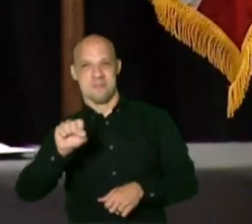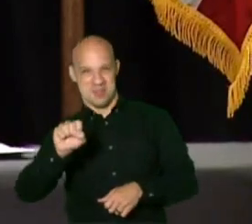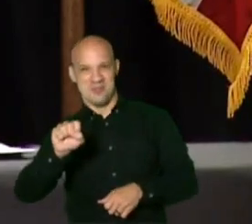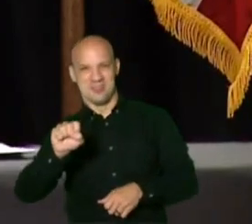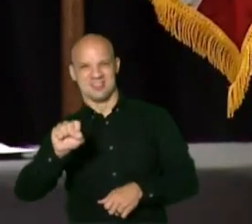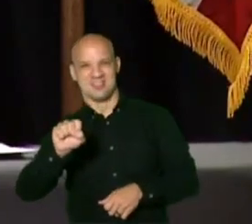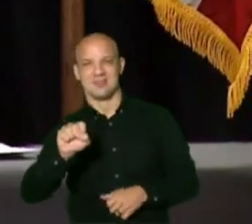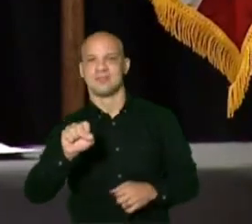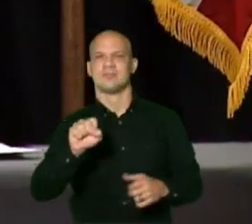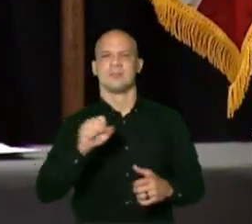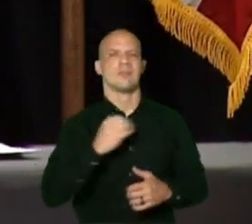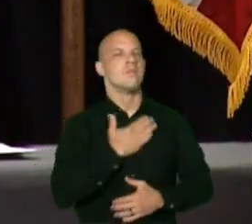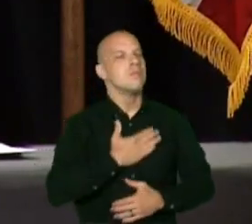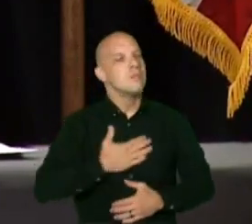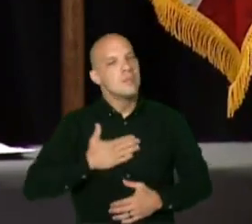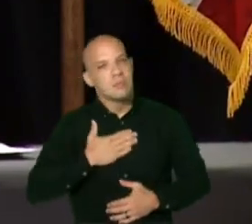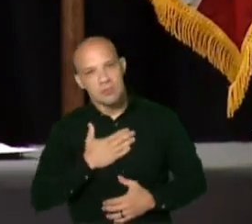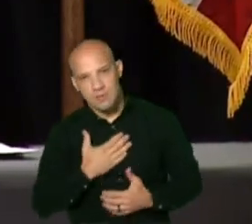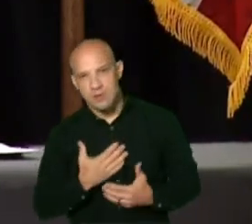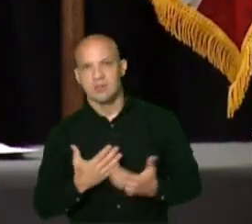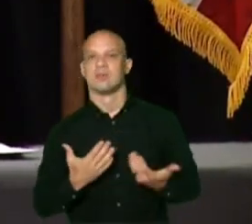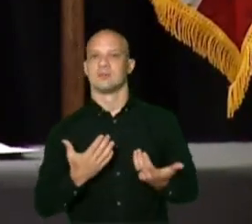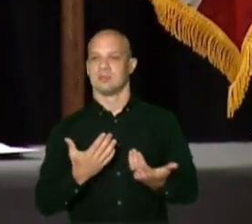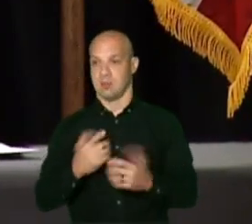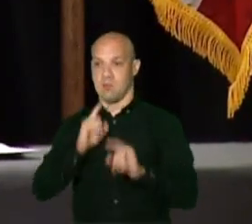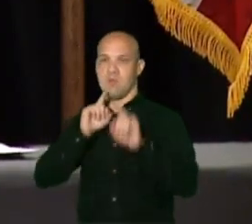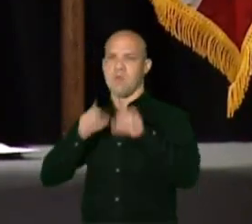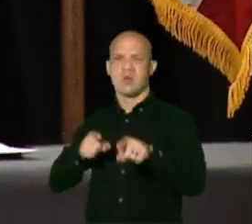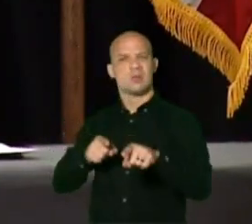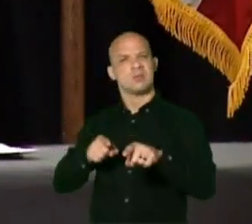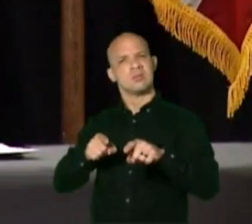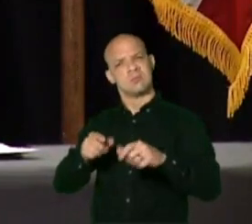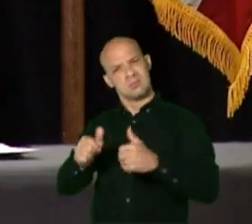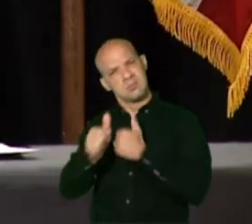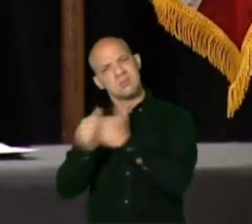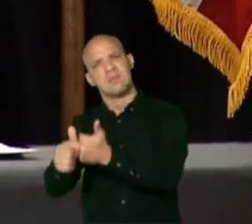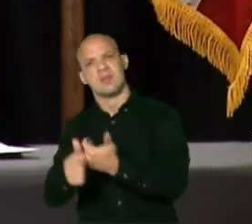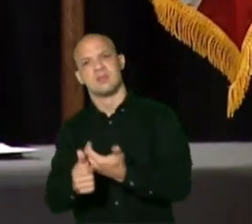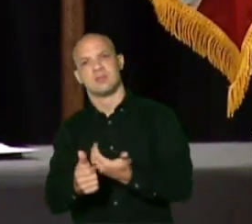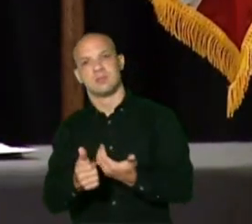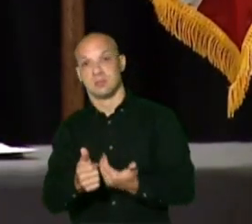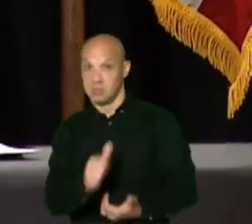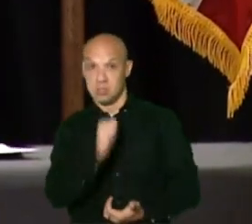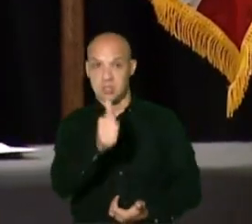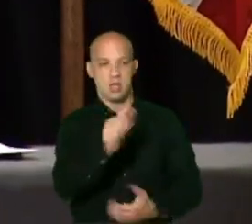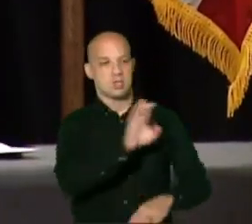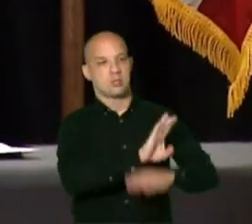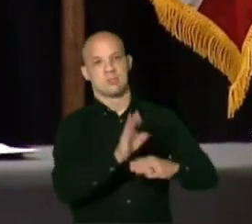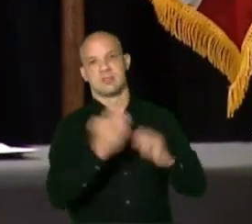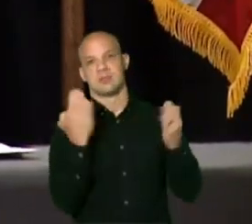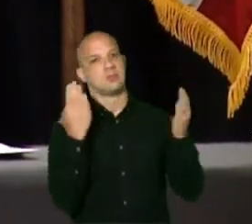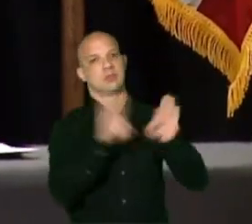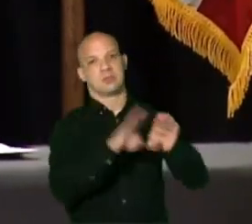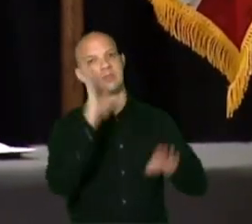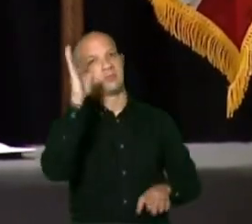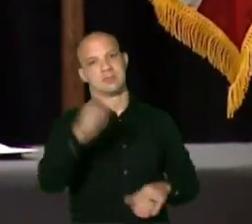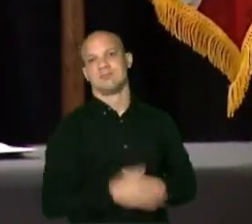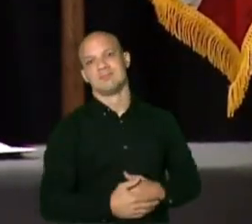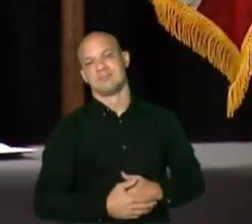favor, vamos a cumplir con la orden so pena de que tenga como consecuencia que se le cierre el negocio. Si ese